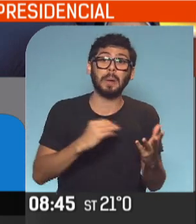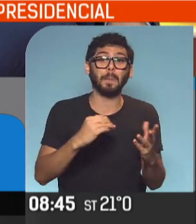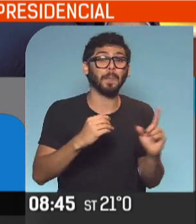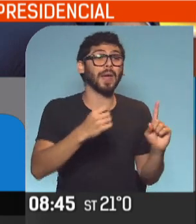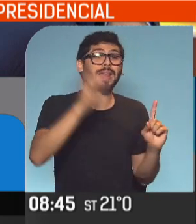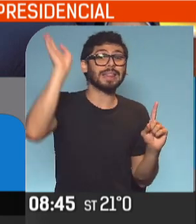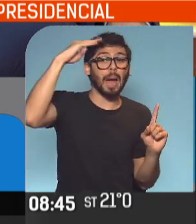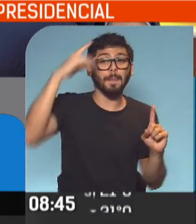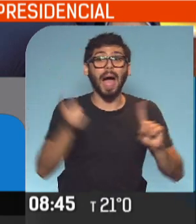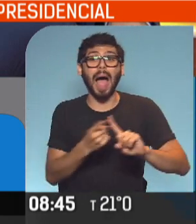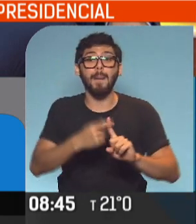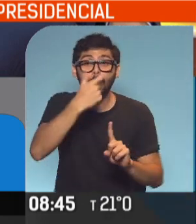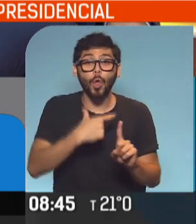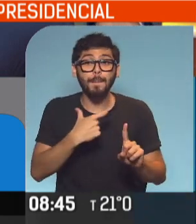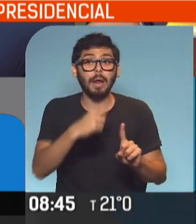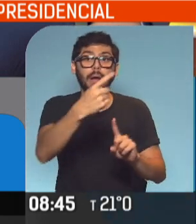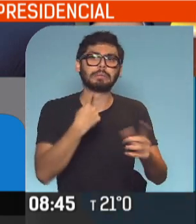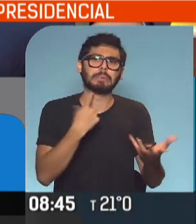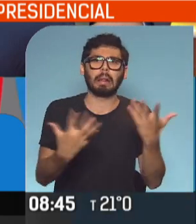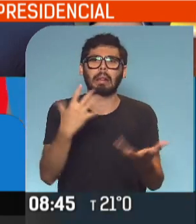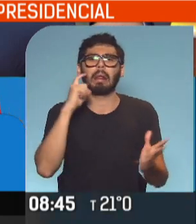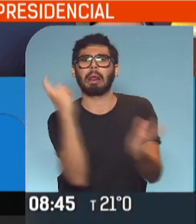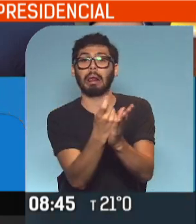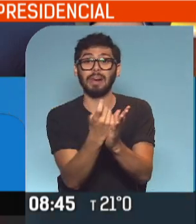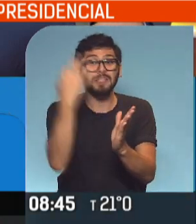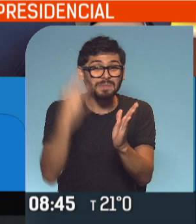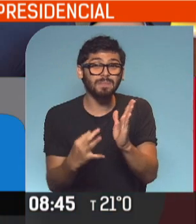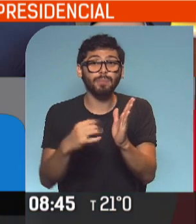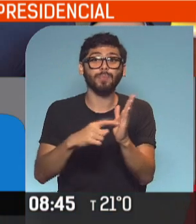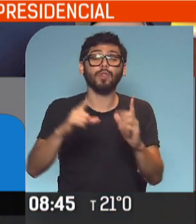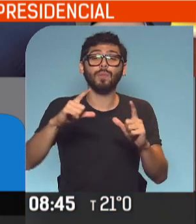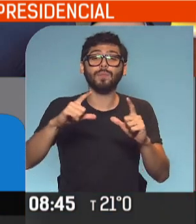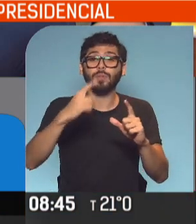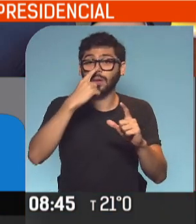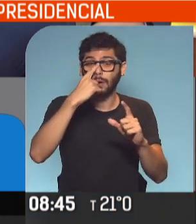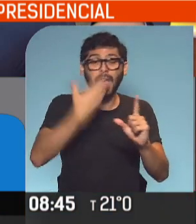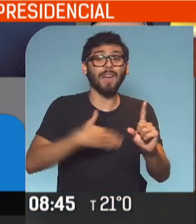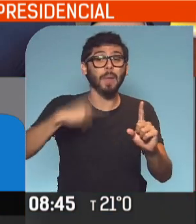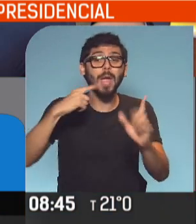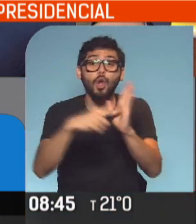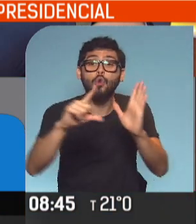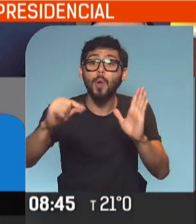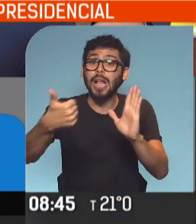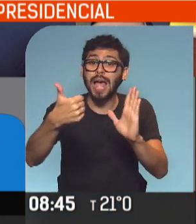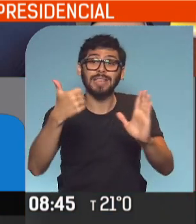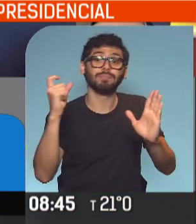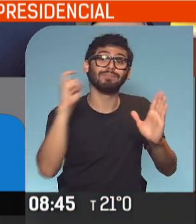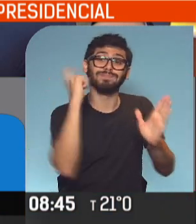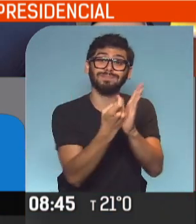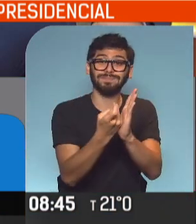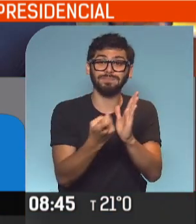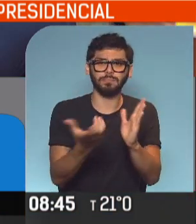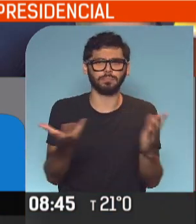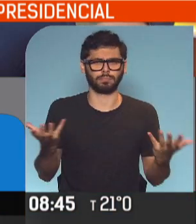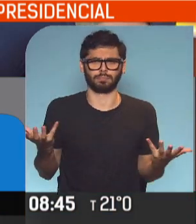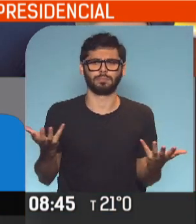macri y esto vulnera incluso el artículo 6 del código del fondo monetario internacional del exactamente el estatuto del fondo